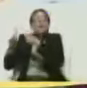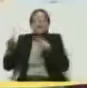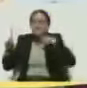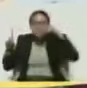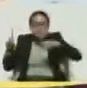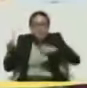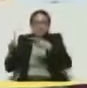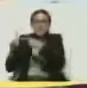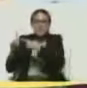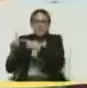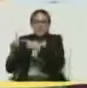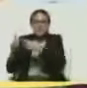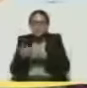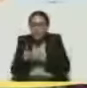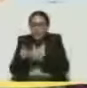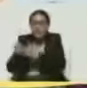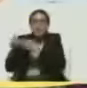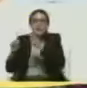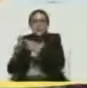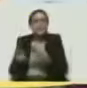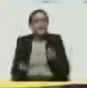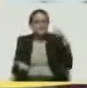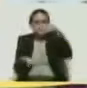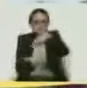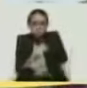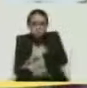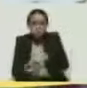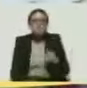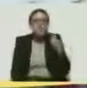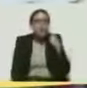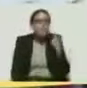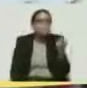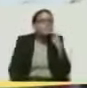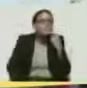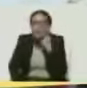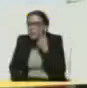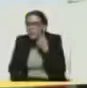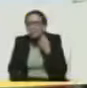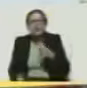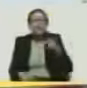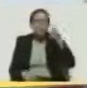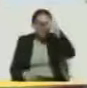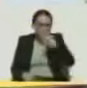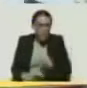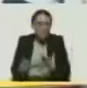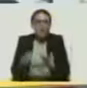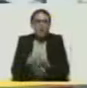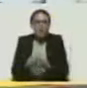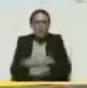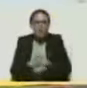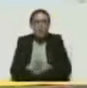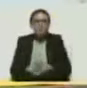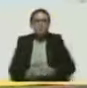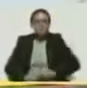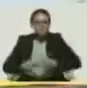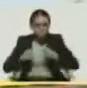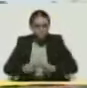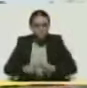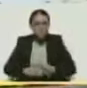para las Comunas, a un líder que venga precisamente de las bases, con un proyecto